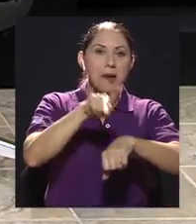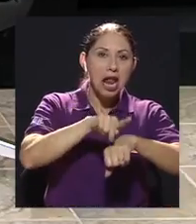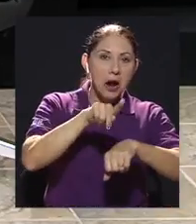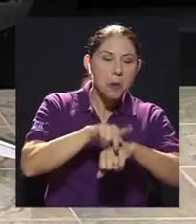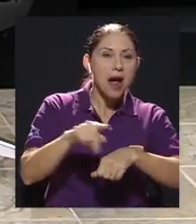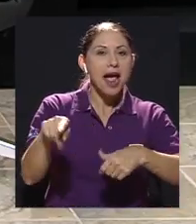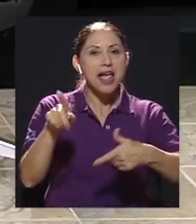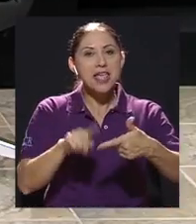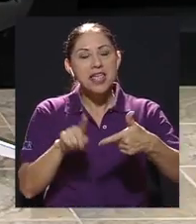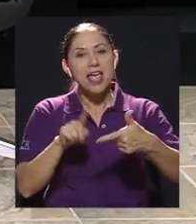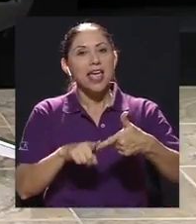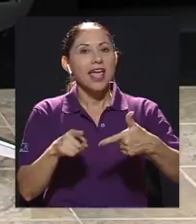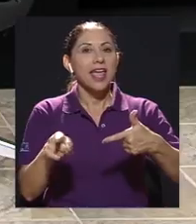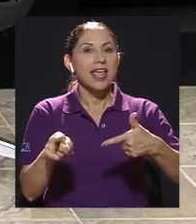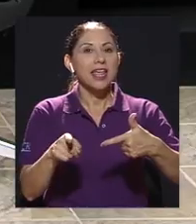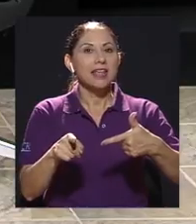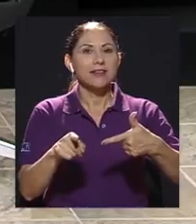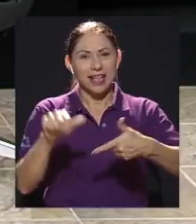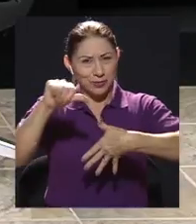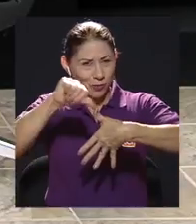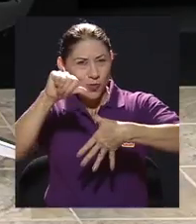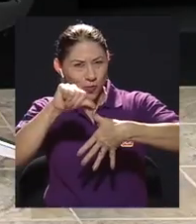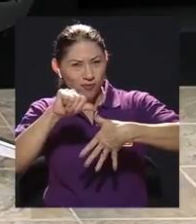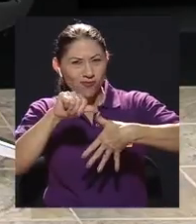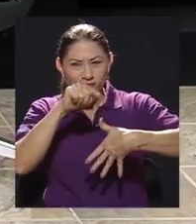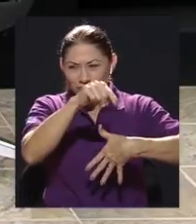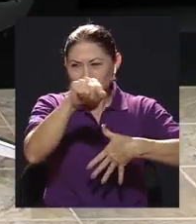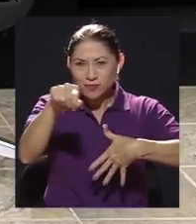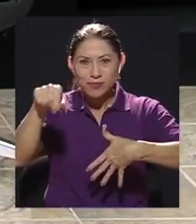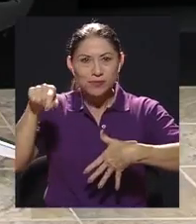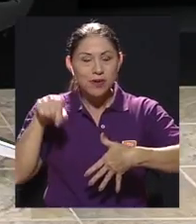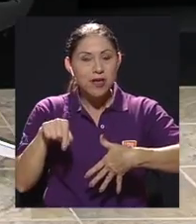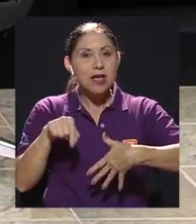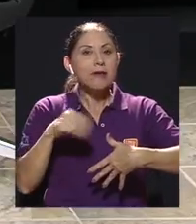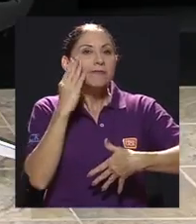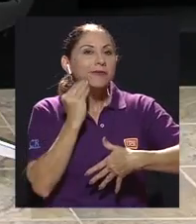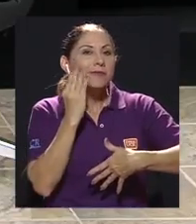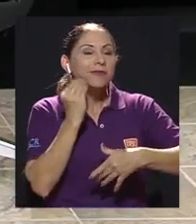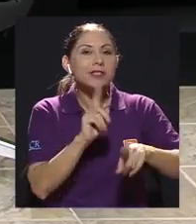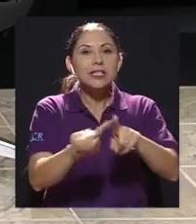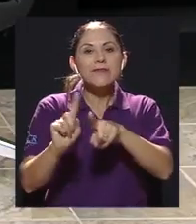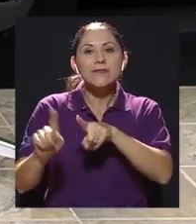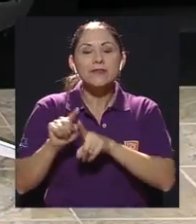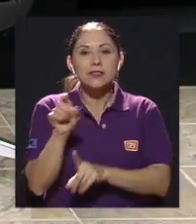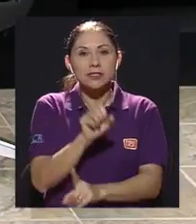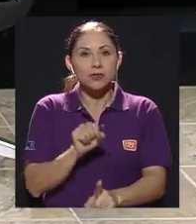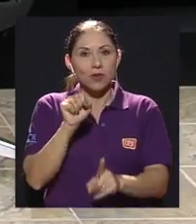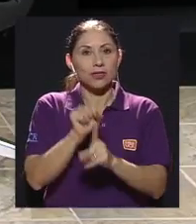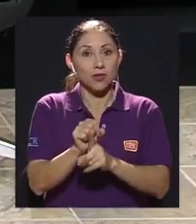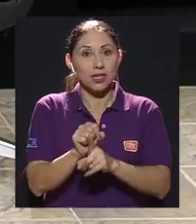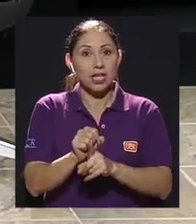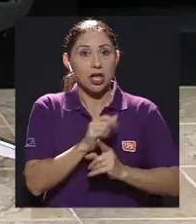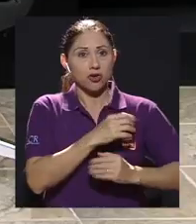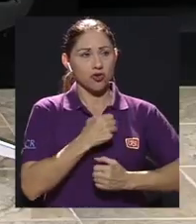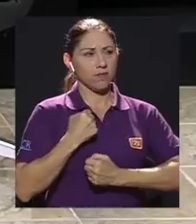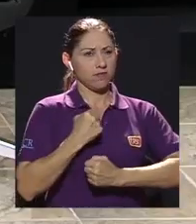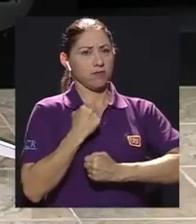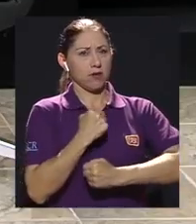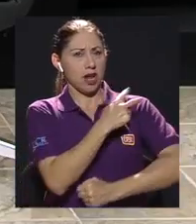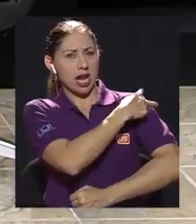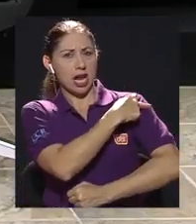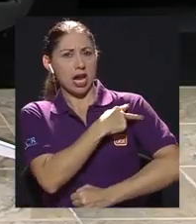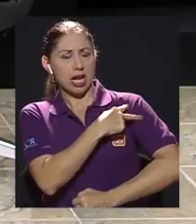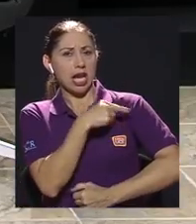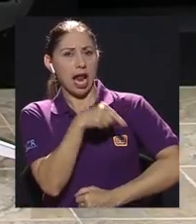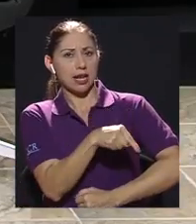estuvo en el Cono Sur, viviendo este tipo de situaciones donde los generales en aquel momento